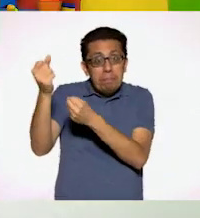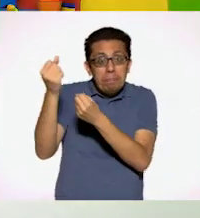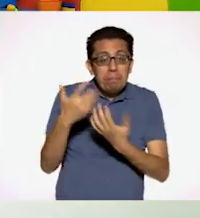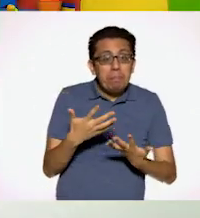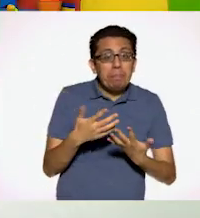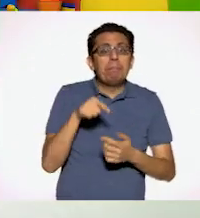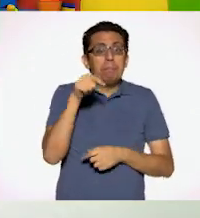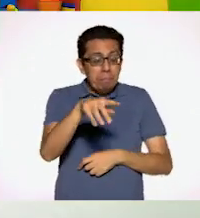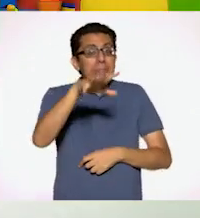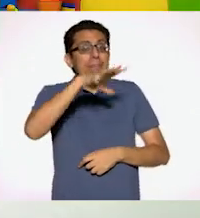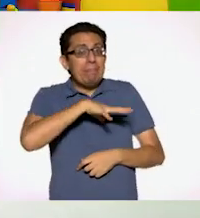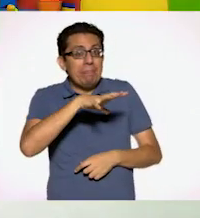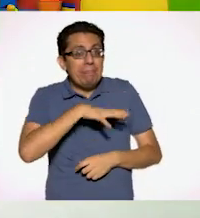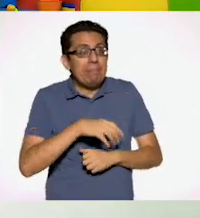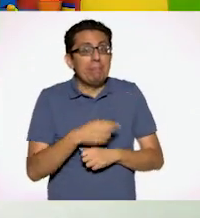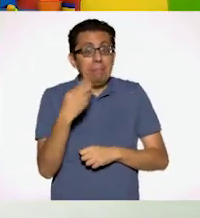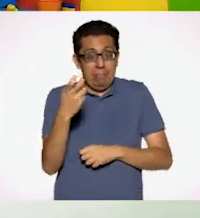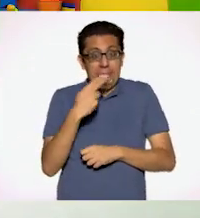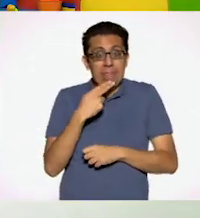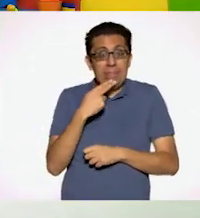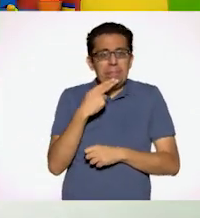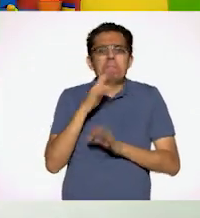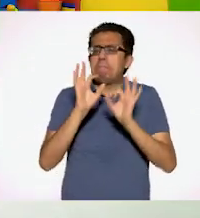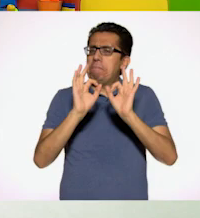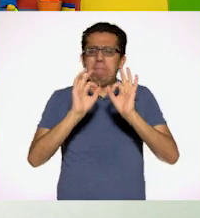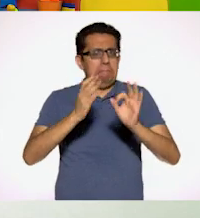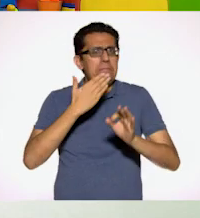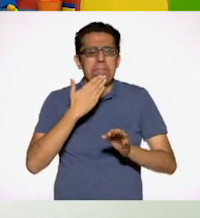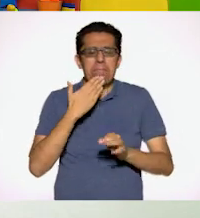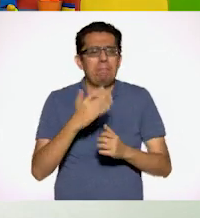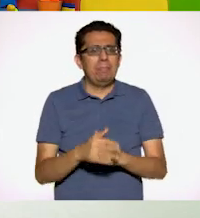hay! ¿Sirven estos? Perfecto.